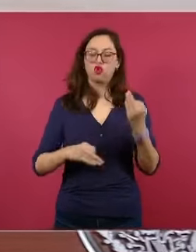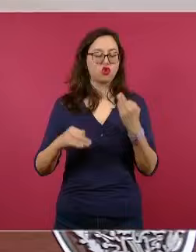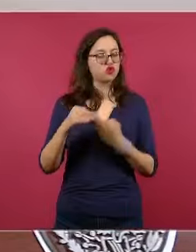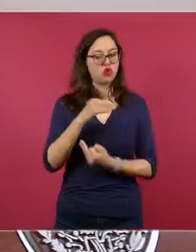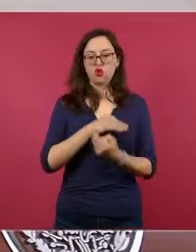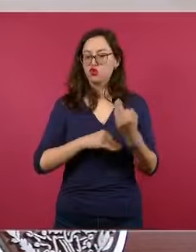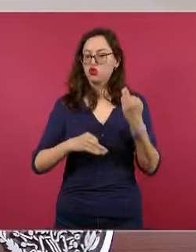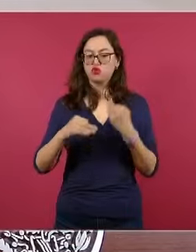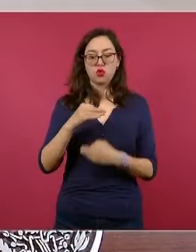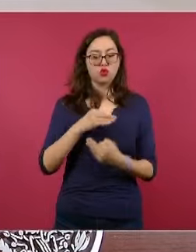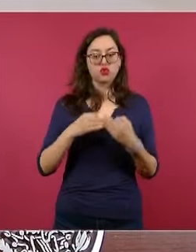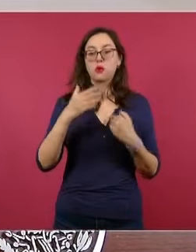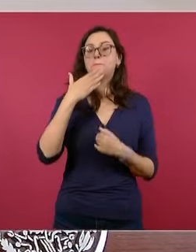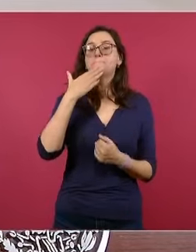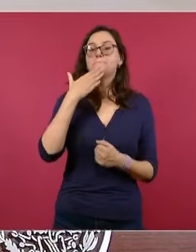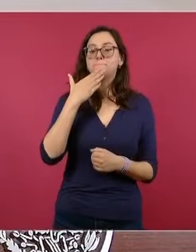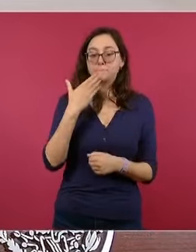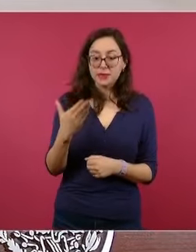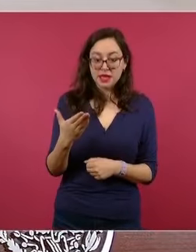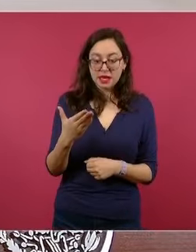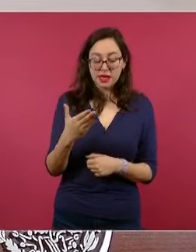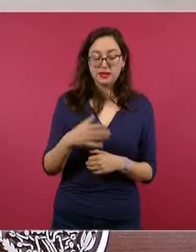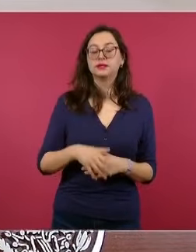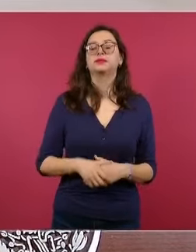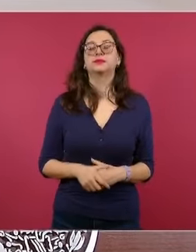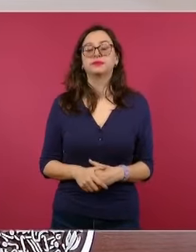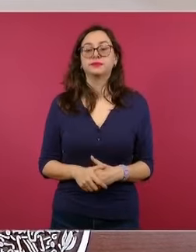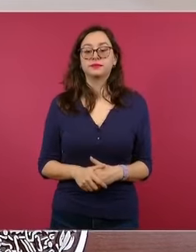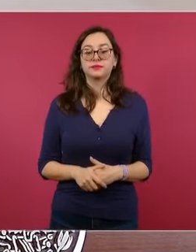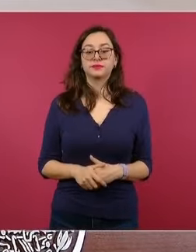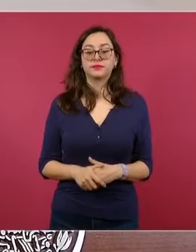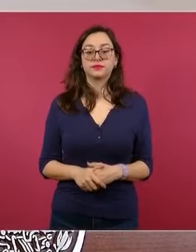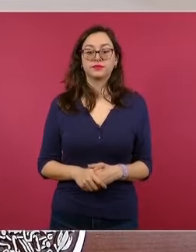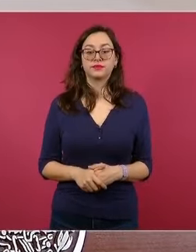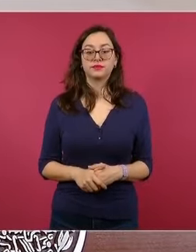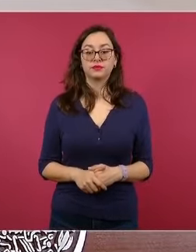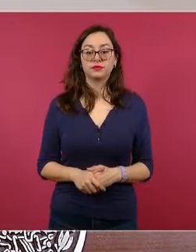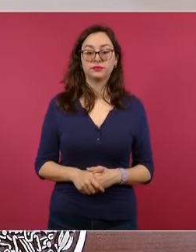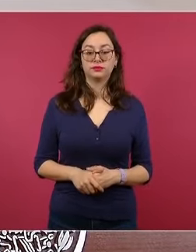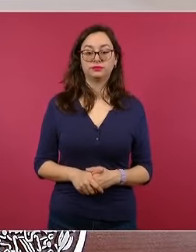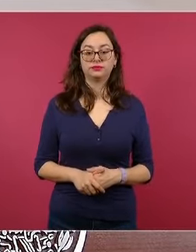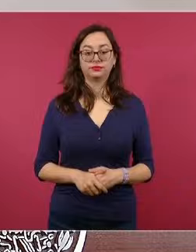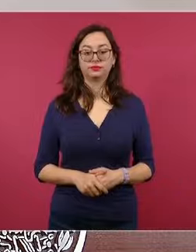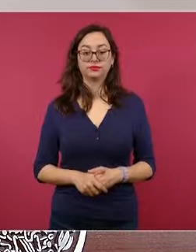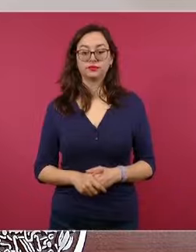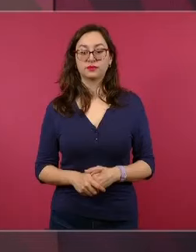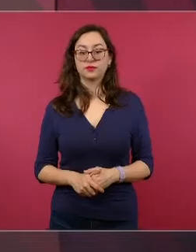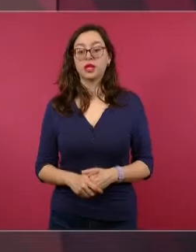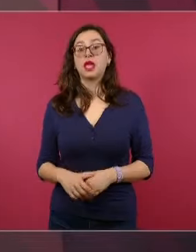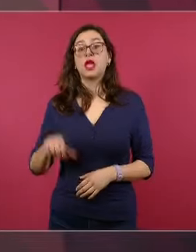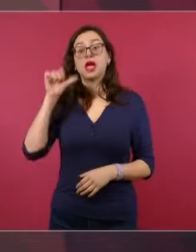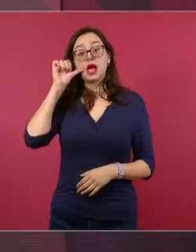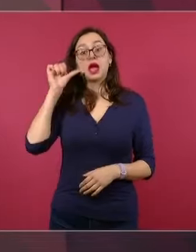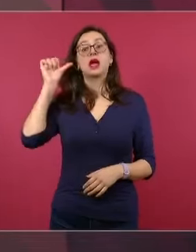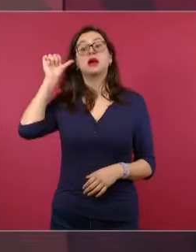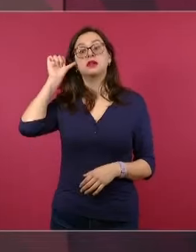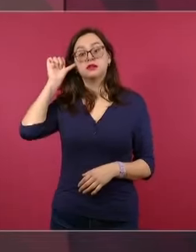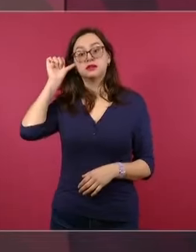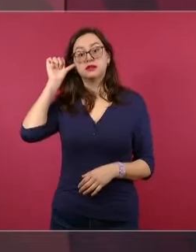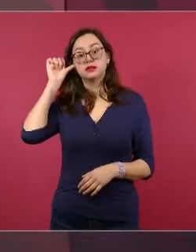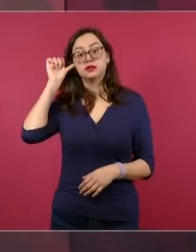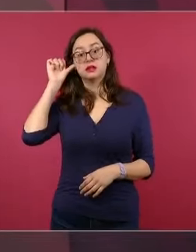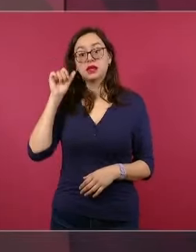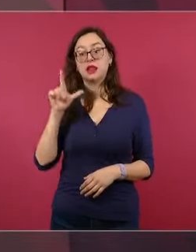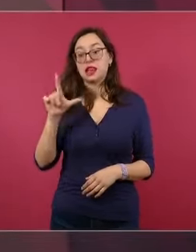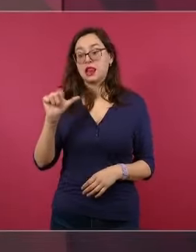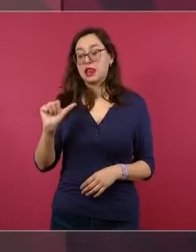bien ayer estaban los compañeros de la cente mujeres hombres de la cente